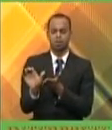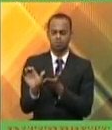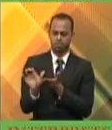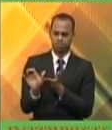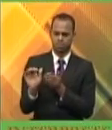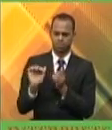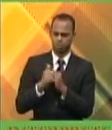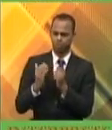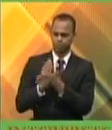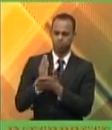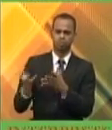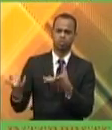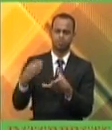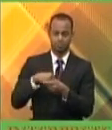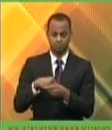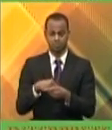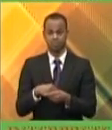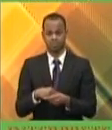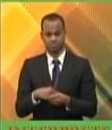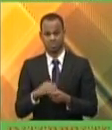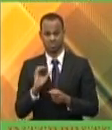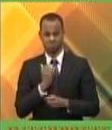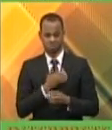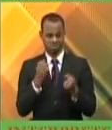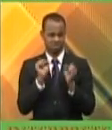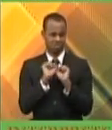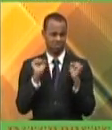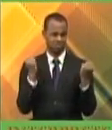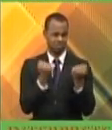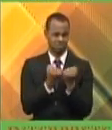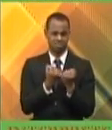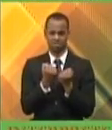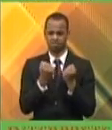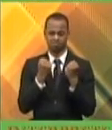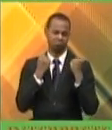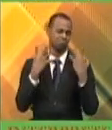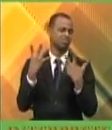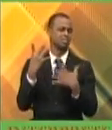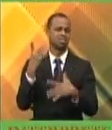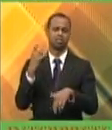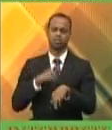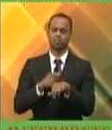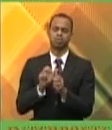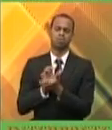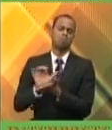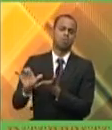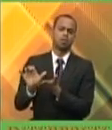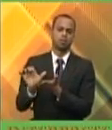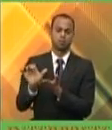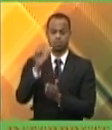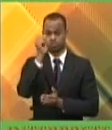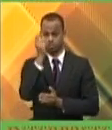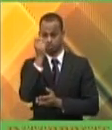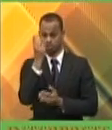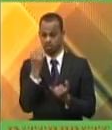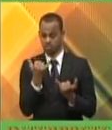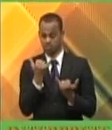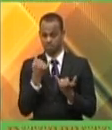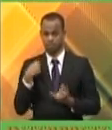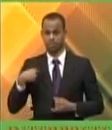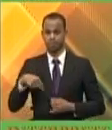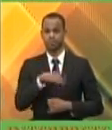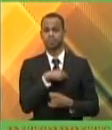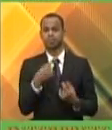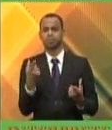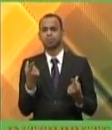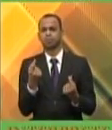nuestra sociedad por mucho tiempo por toda la vida podríamos decir pero que ahora nosotros estamos